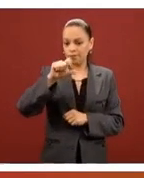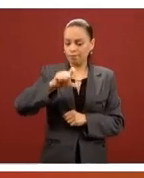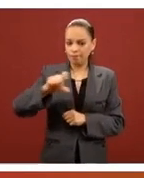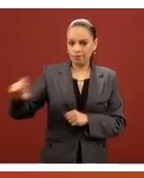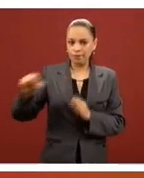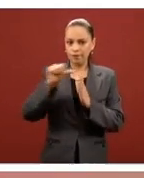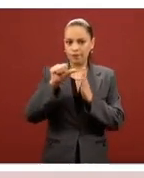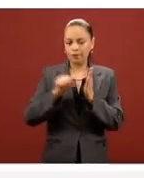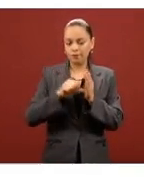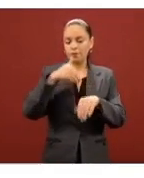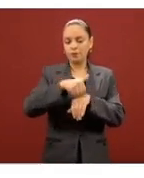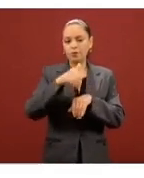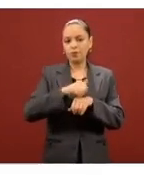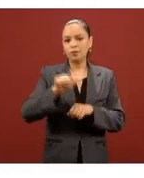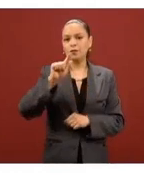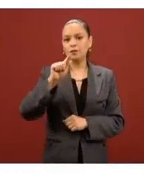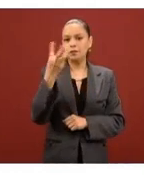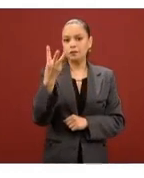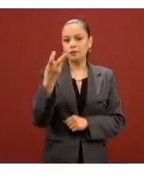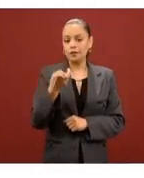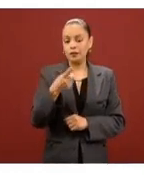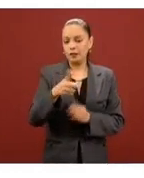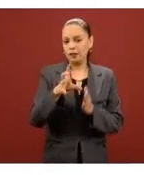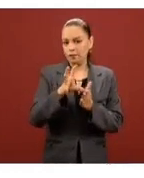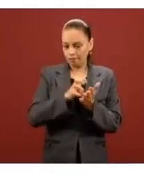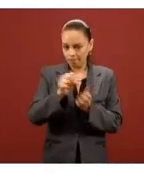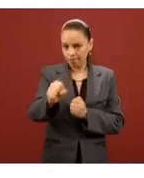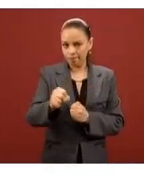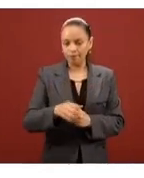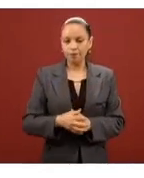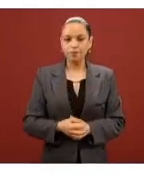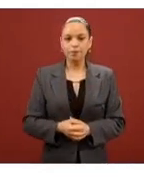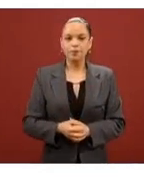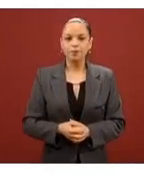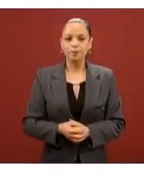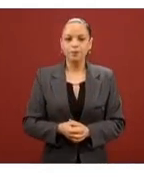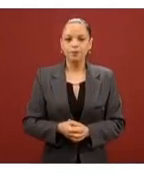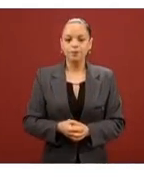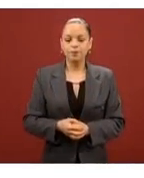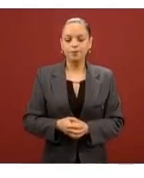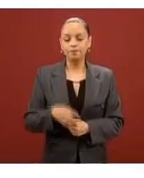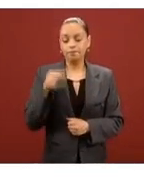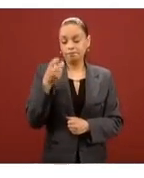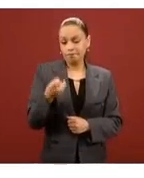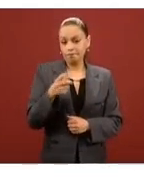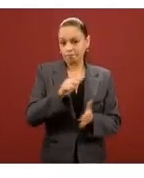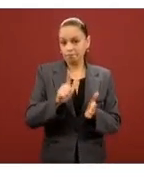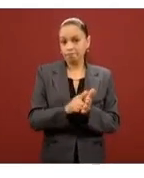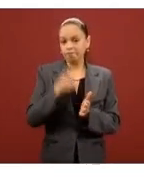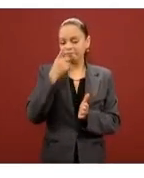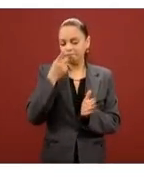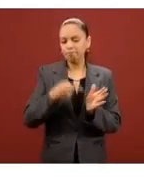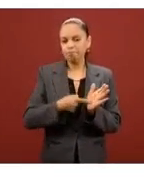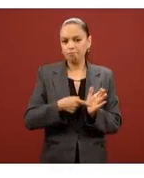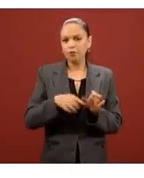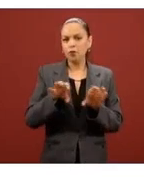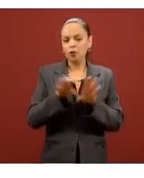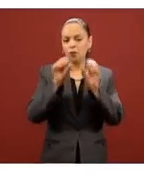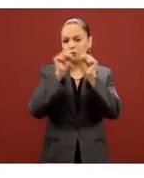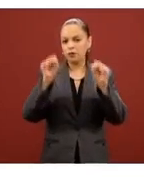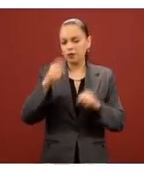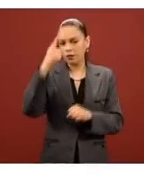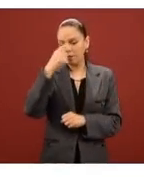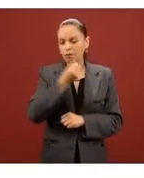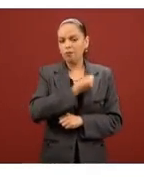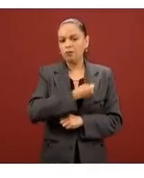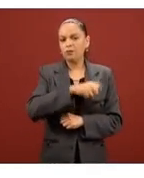artículo 73 de esta Constitución. La ley definirá un sistema de salud para el